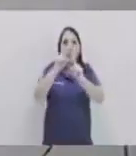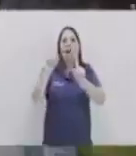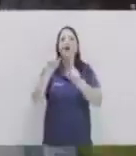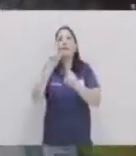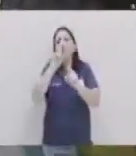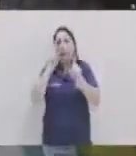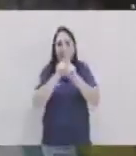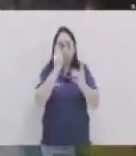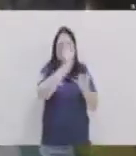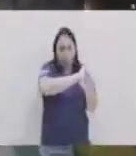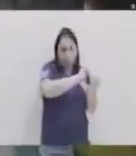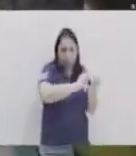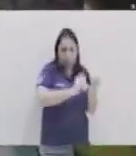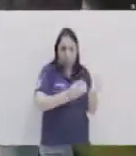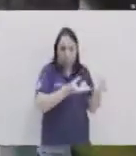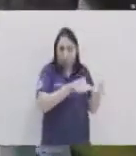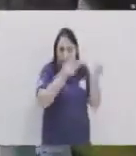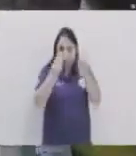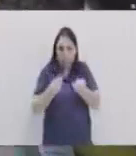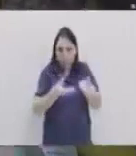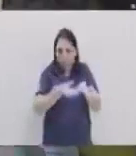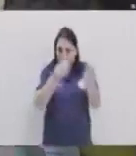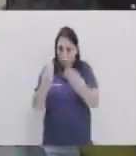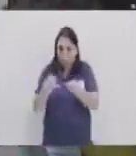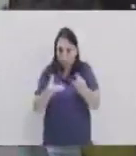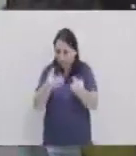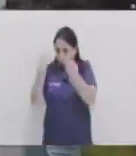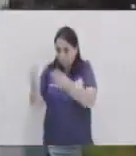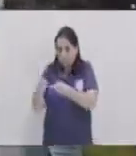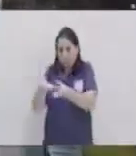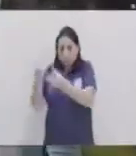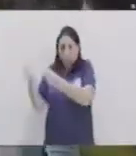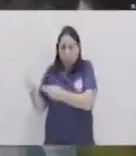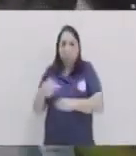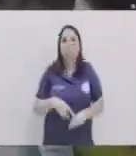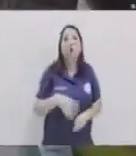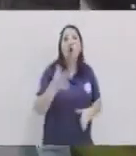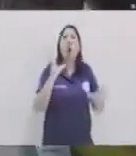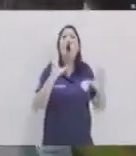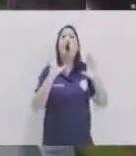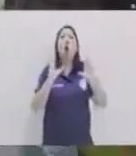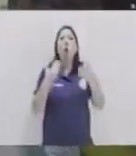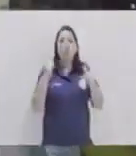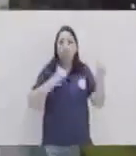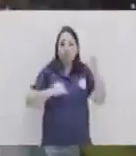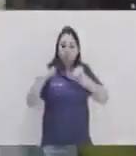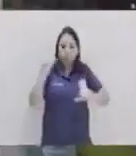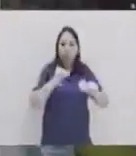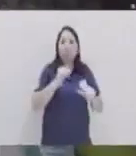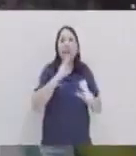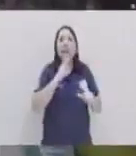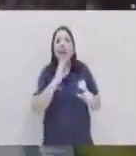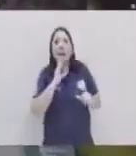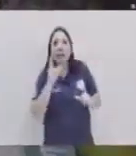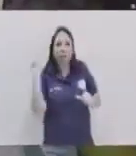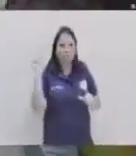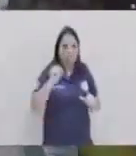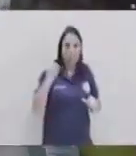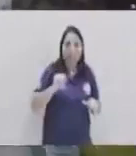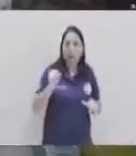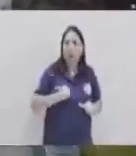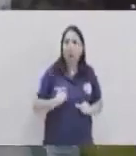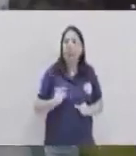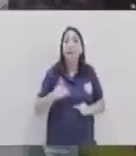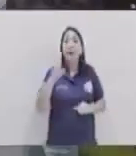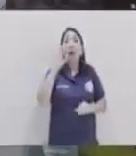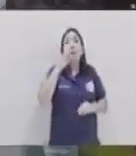los demás. Sí, pues lo transmitían por medio de mensajes orales. Así es. Y poesía y teatro,